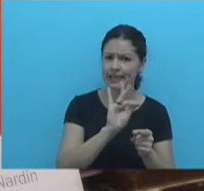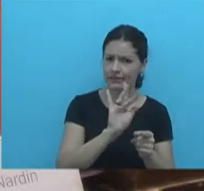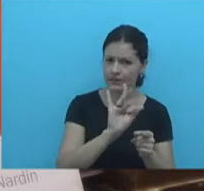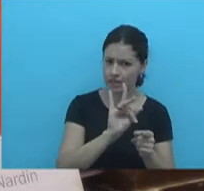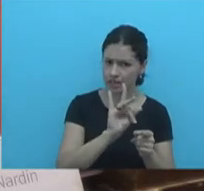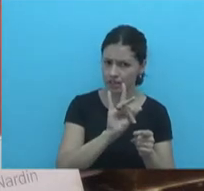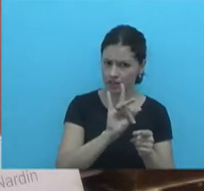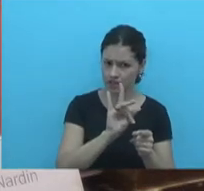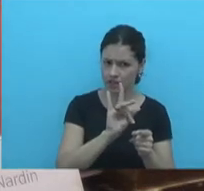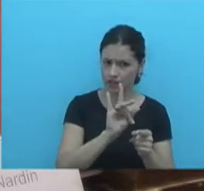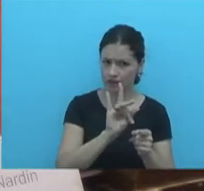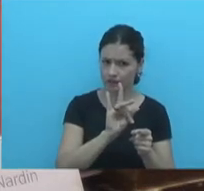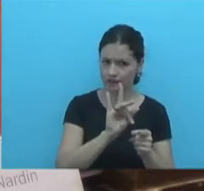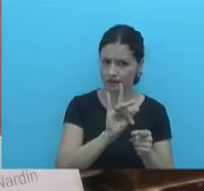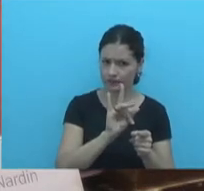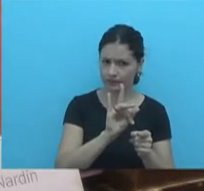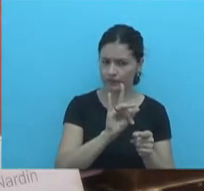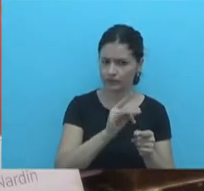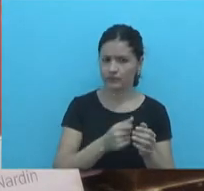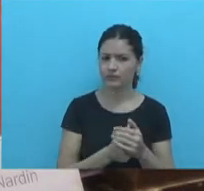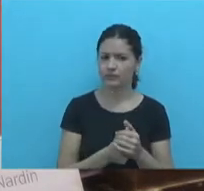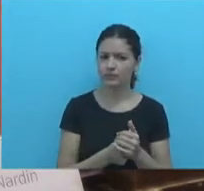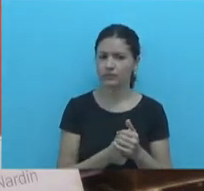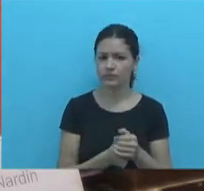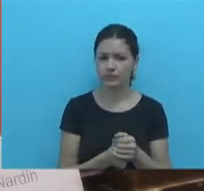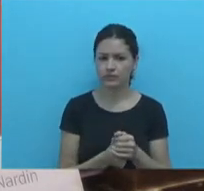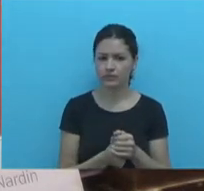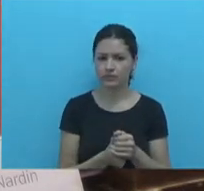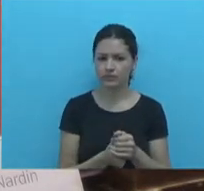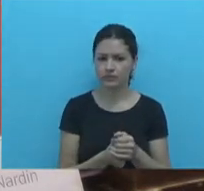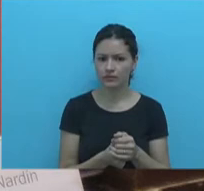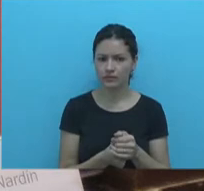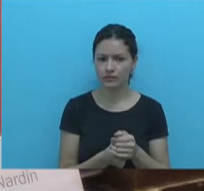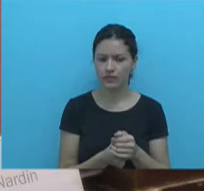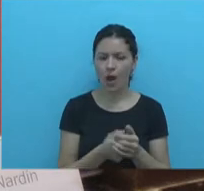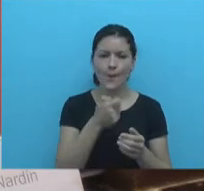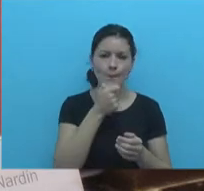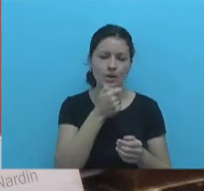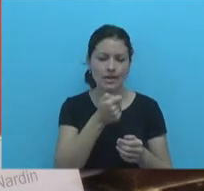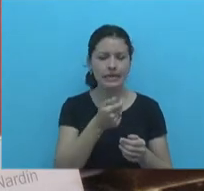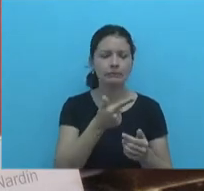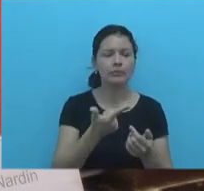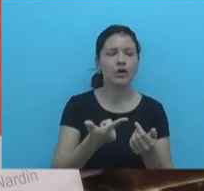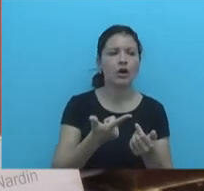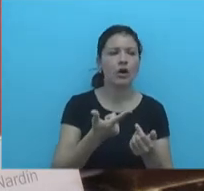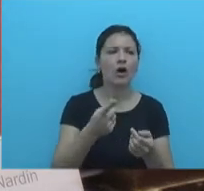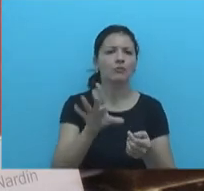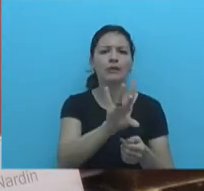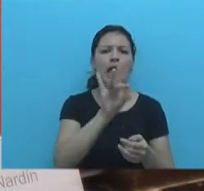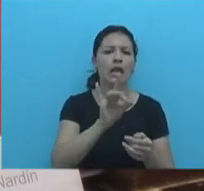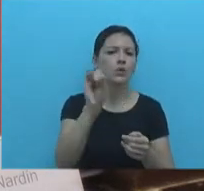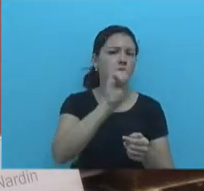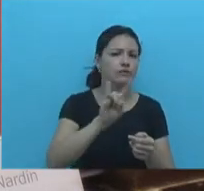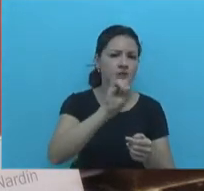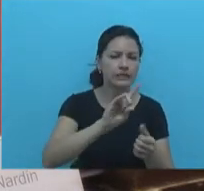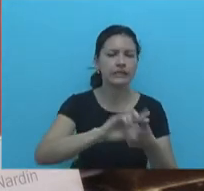porque, o sea, es muy amplio lo que puede ser dentro de, si se elige una carrera de grado, elegir una universidad, hay un